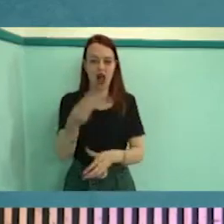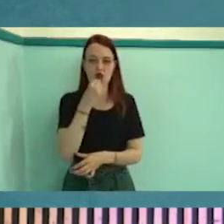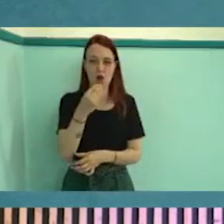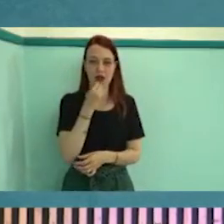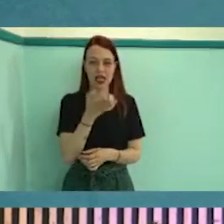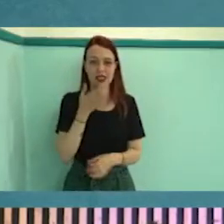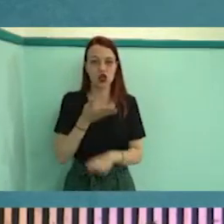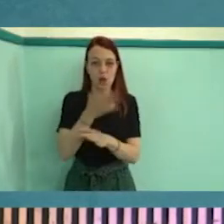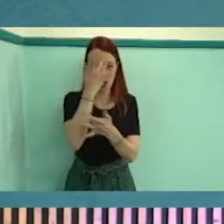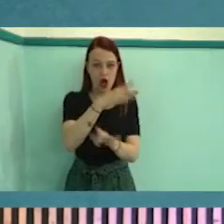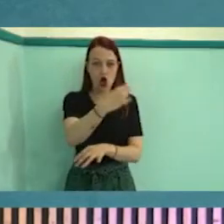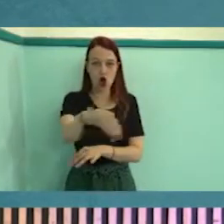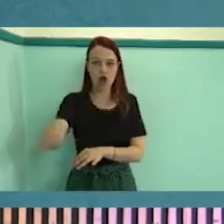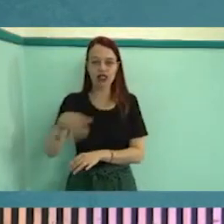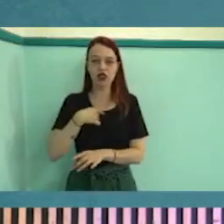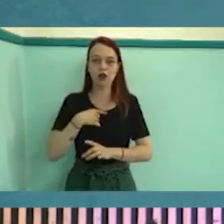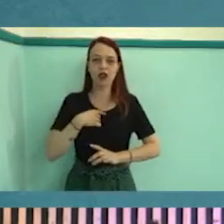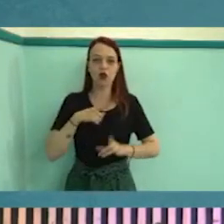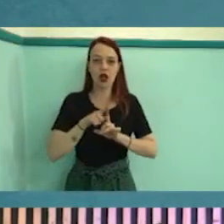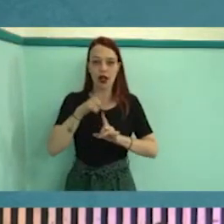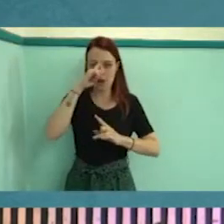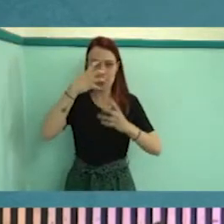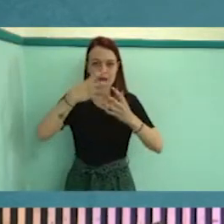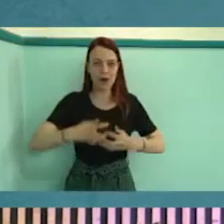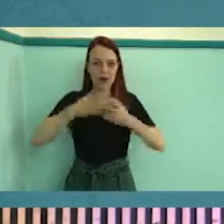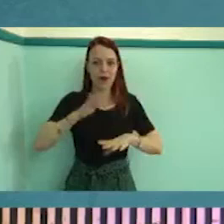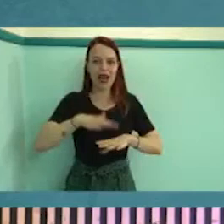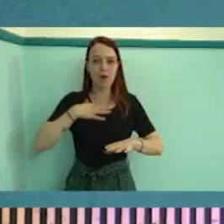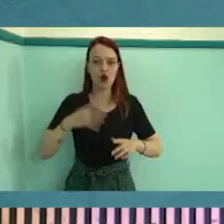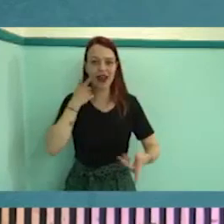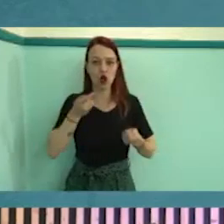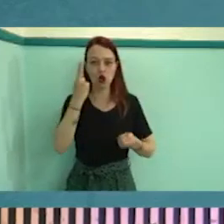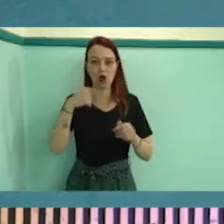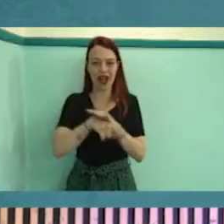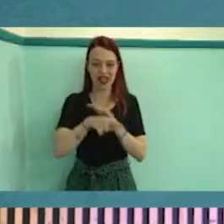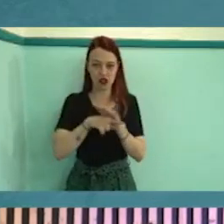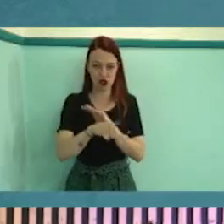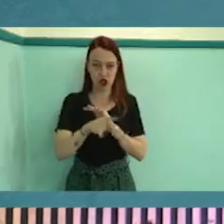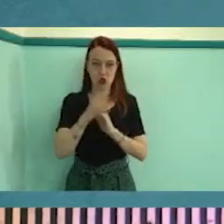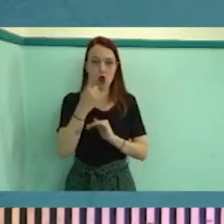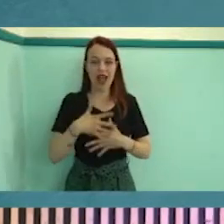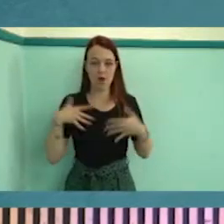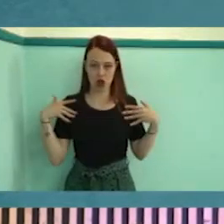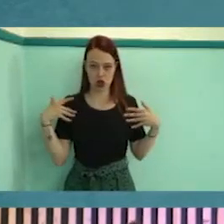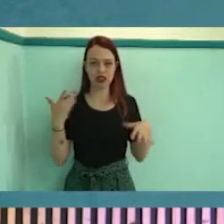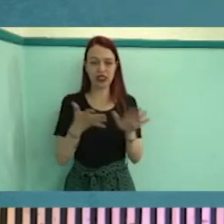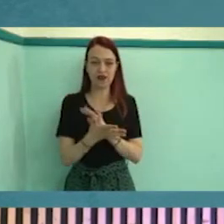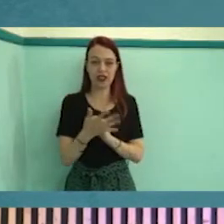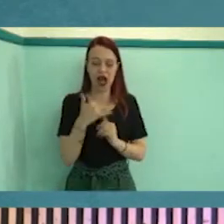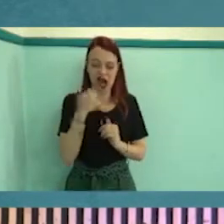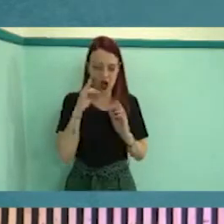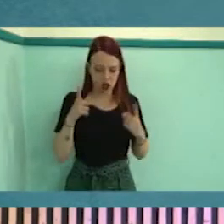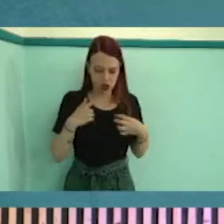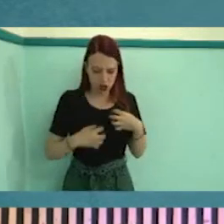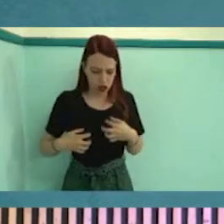es la forma que tiene nuestra mente de gestionar una emoción es decir hay una emoción que no estamos Sabiendo gestionar y que la forma de calmar ese malestar